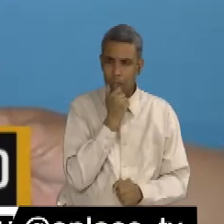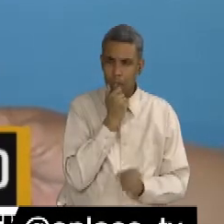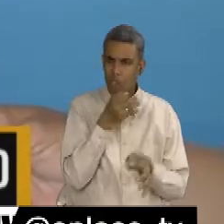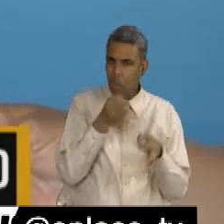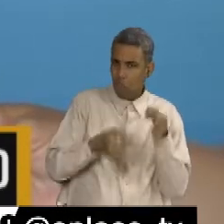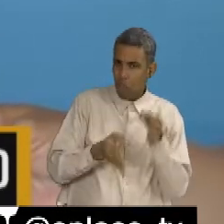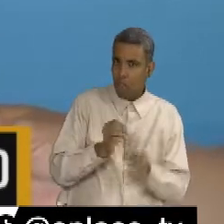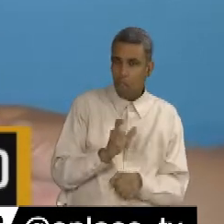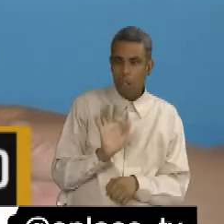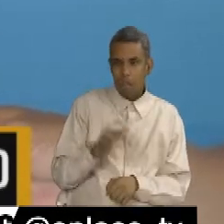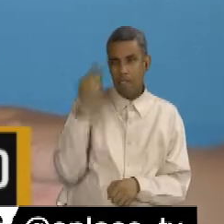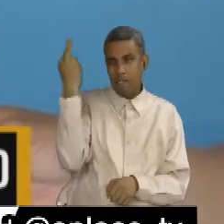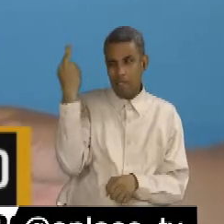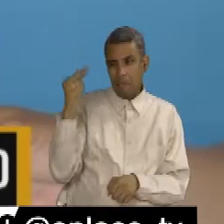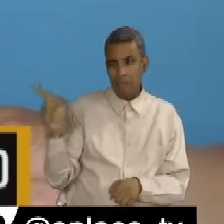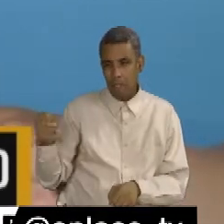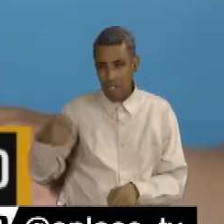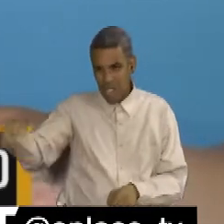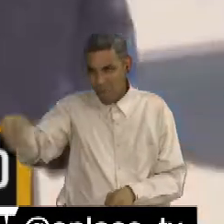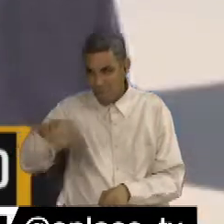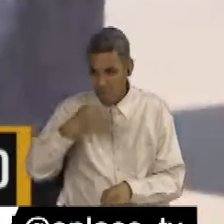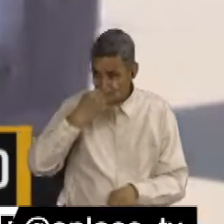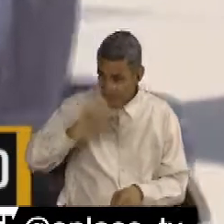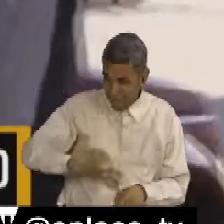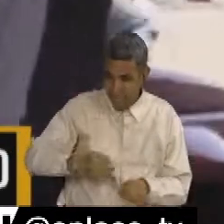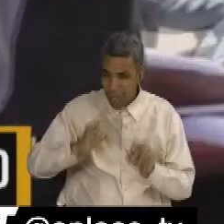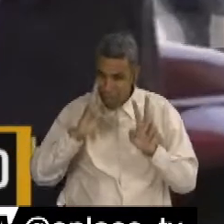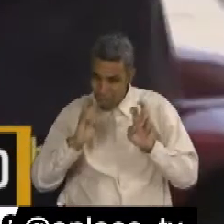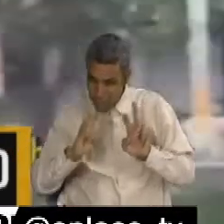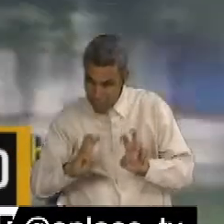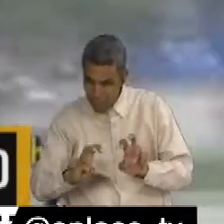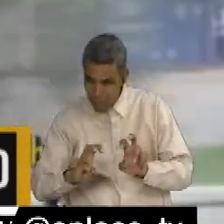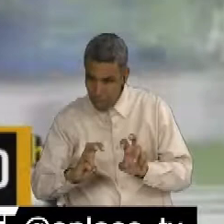reja a ese tipo de dirigentes.